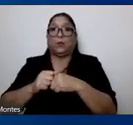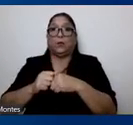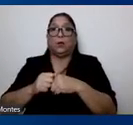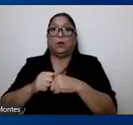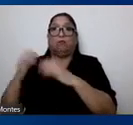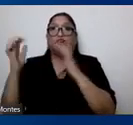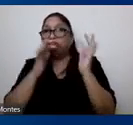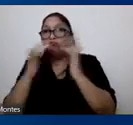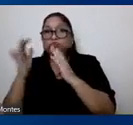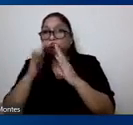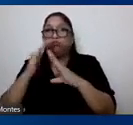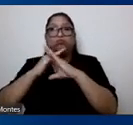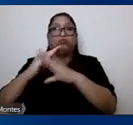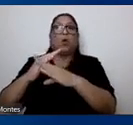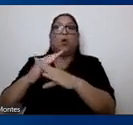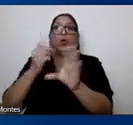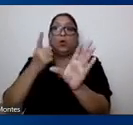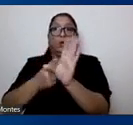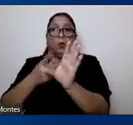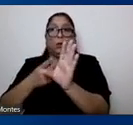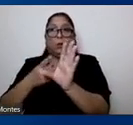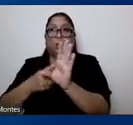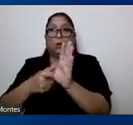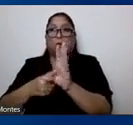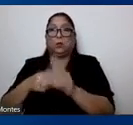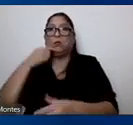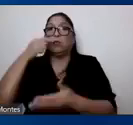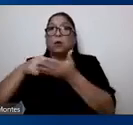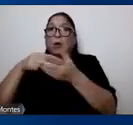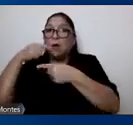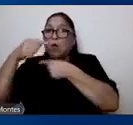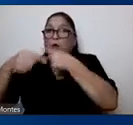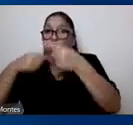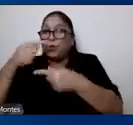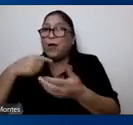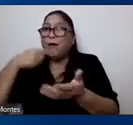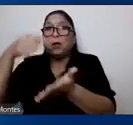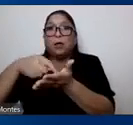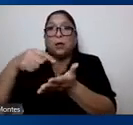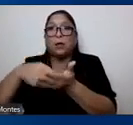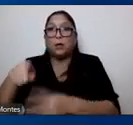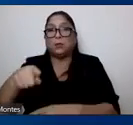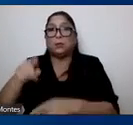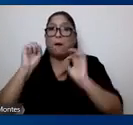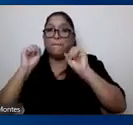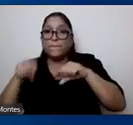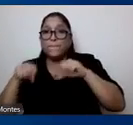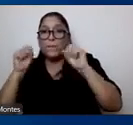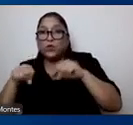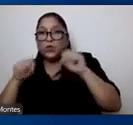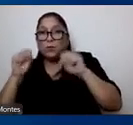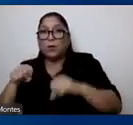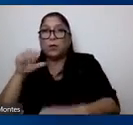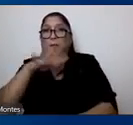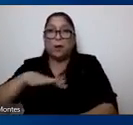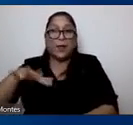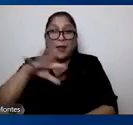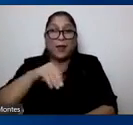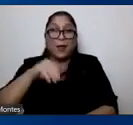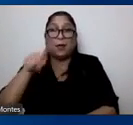subversiva. Carlos Iván de Gregori mencionaba de que esta posibilidad, este